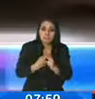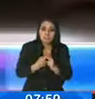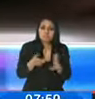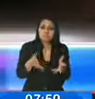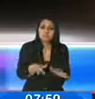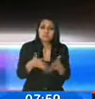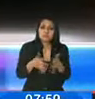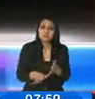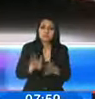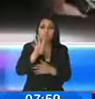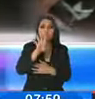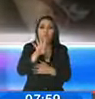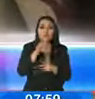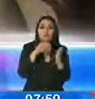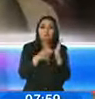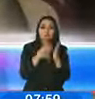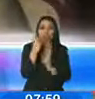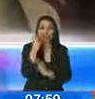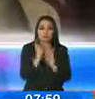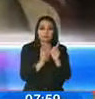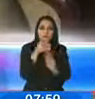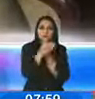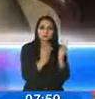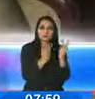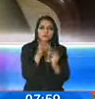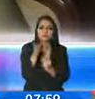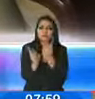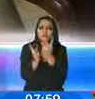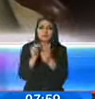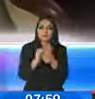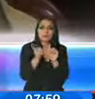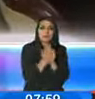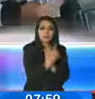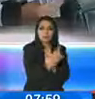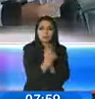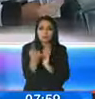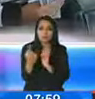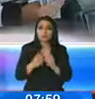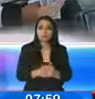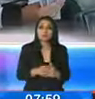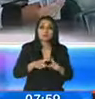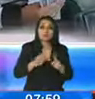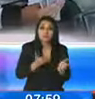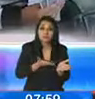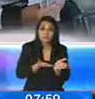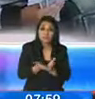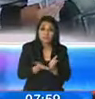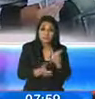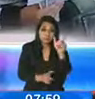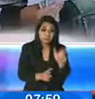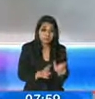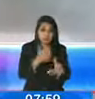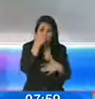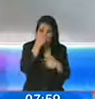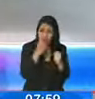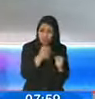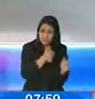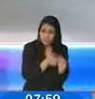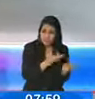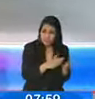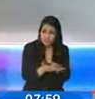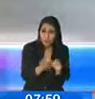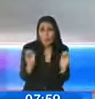de 4.2 visitas por paciente. Pero este servicio no abarca solo a los pacientes en estado terminal, sino